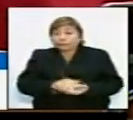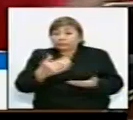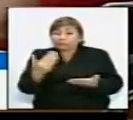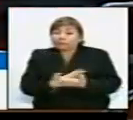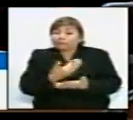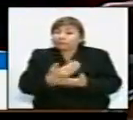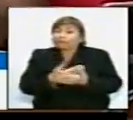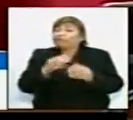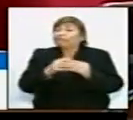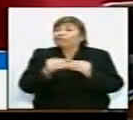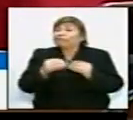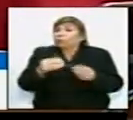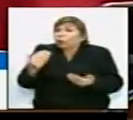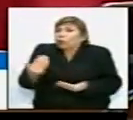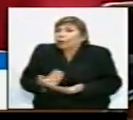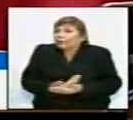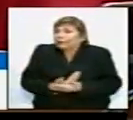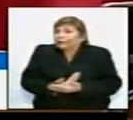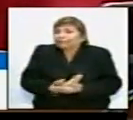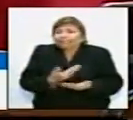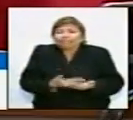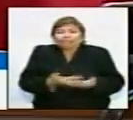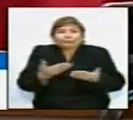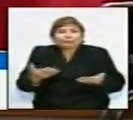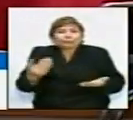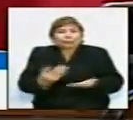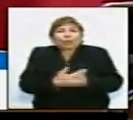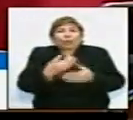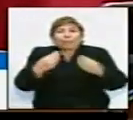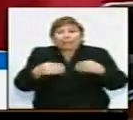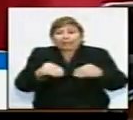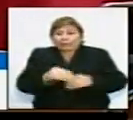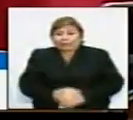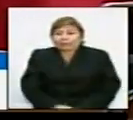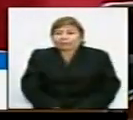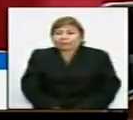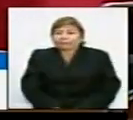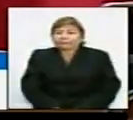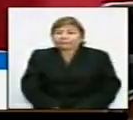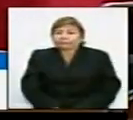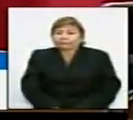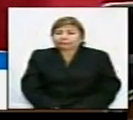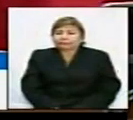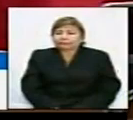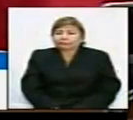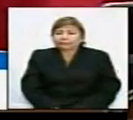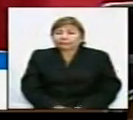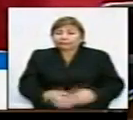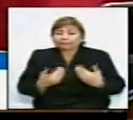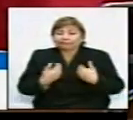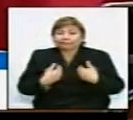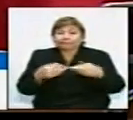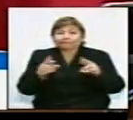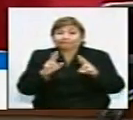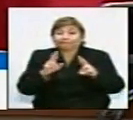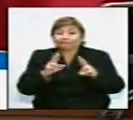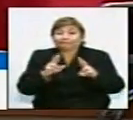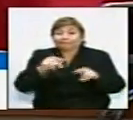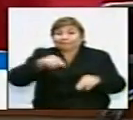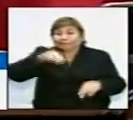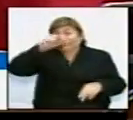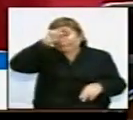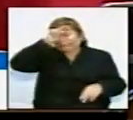nuevos productos, innovación y acceder a nuevos mercados. Y tenemos la suerte en nuestro